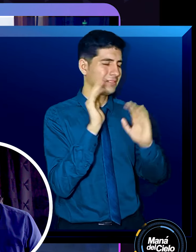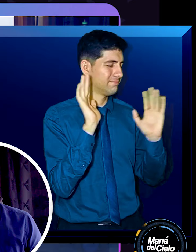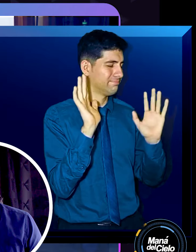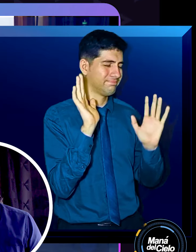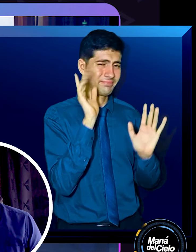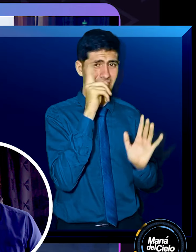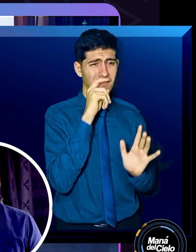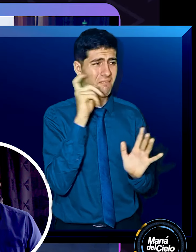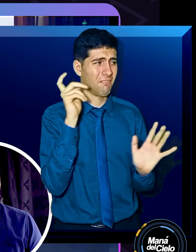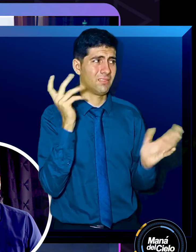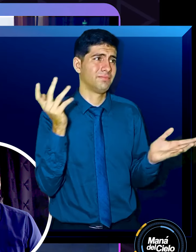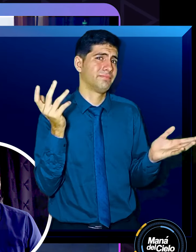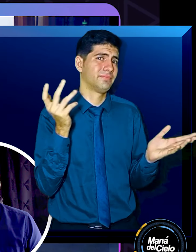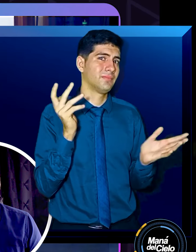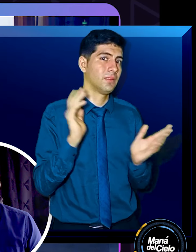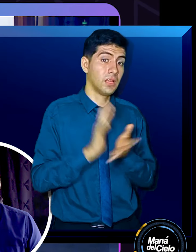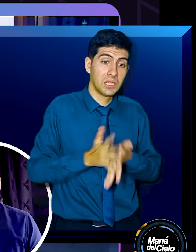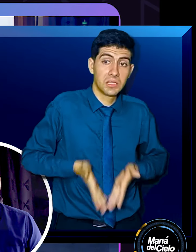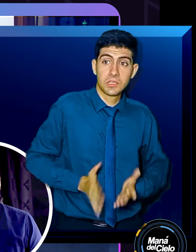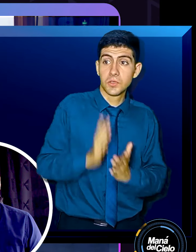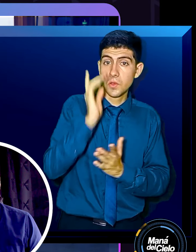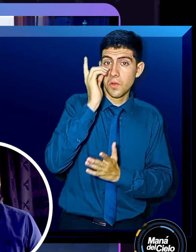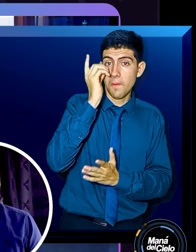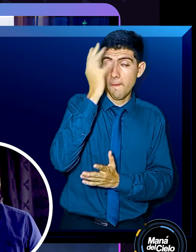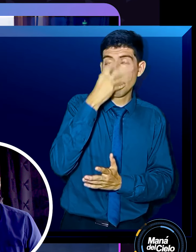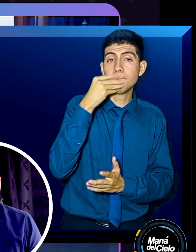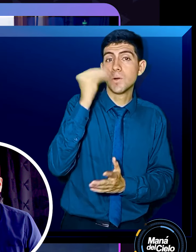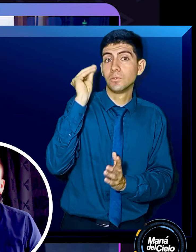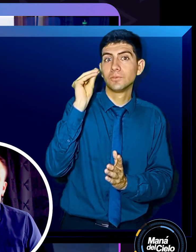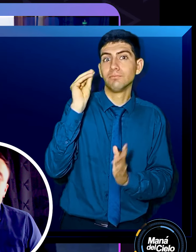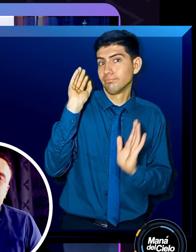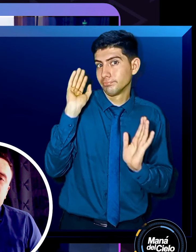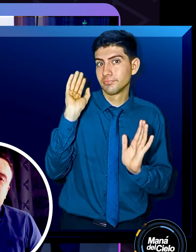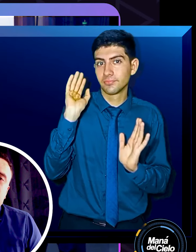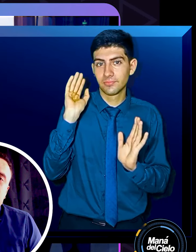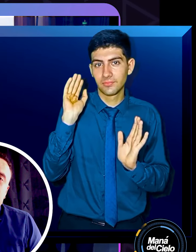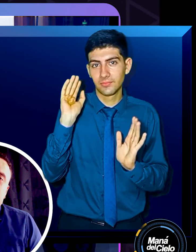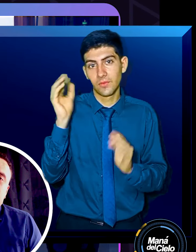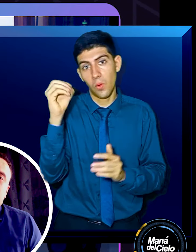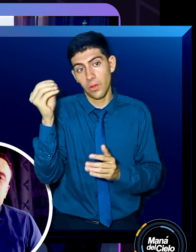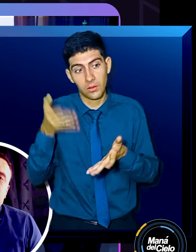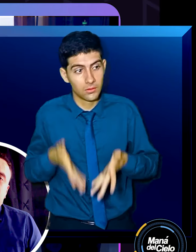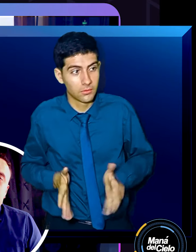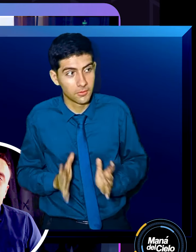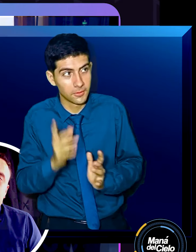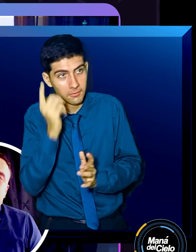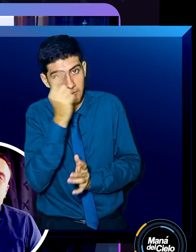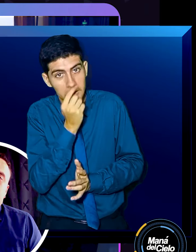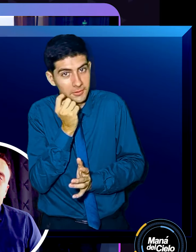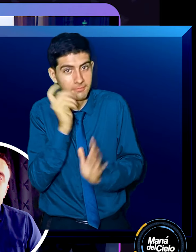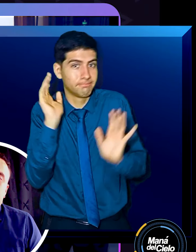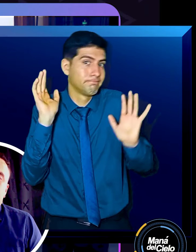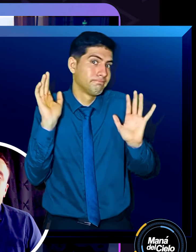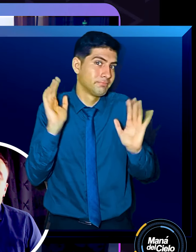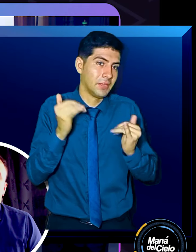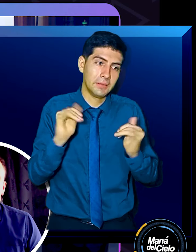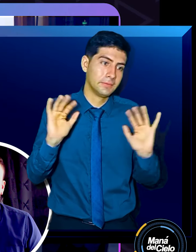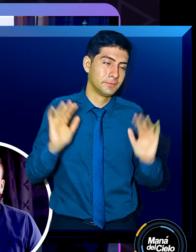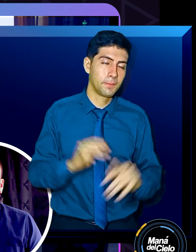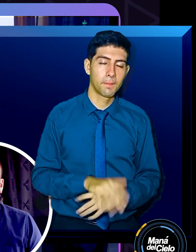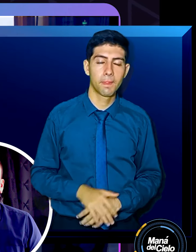El que nació bonito es bonito. Y el que nació maluquito como yo, pues ¿qué vamos a hacer? Hay que pedir excusa.